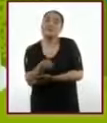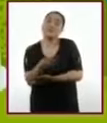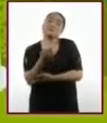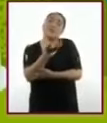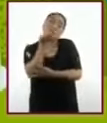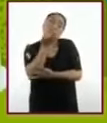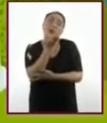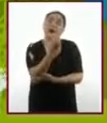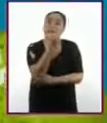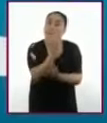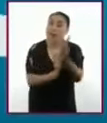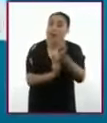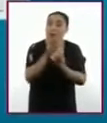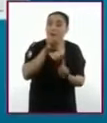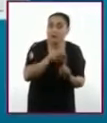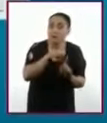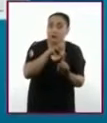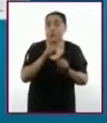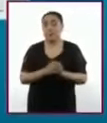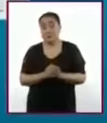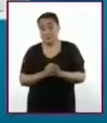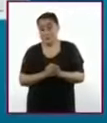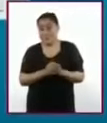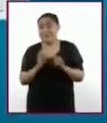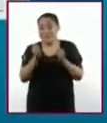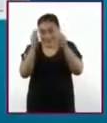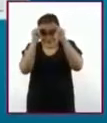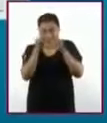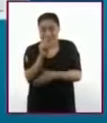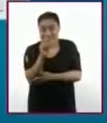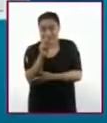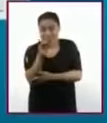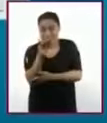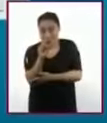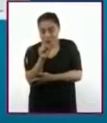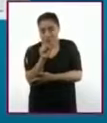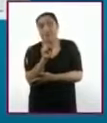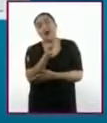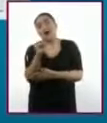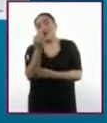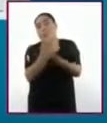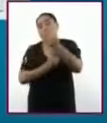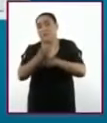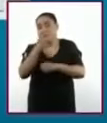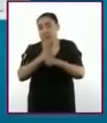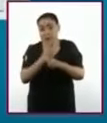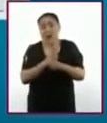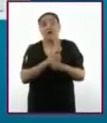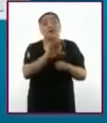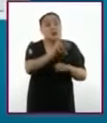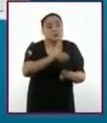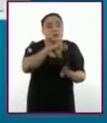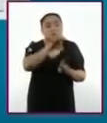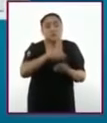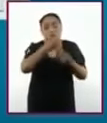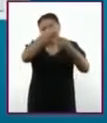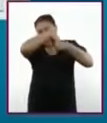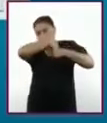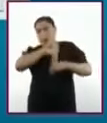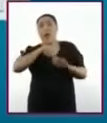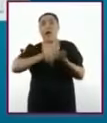pastos. El grupo de teporingos o consumidores primarios recibirá y almacenará en sus cuerpos